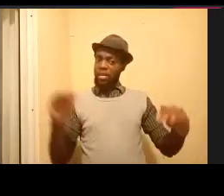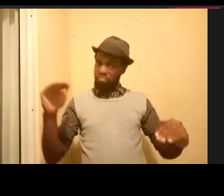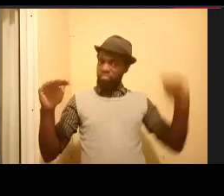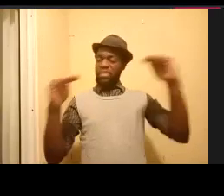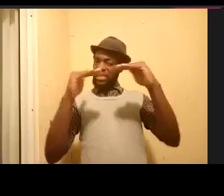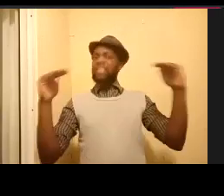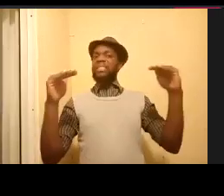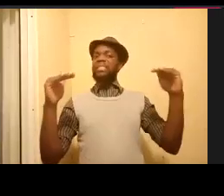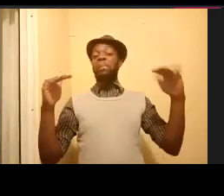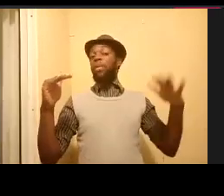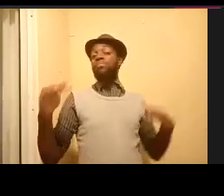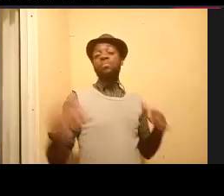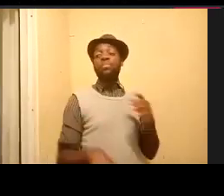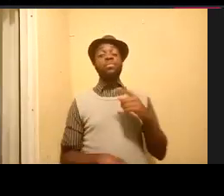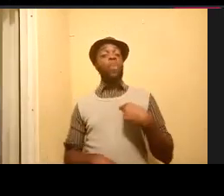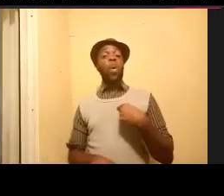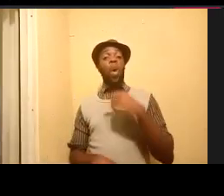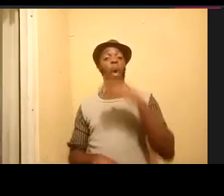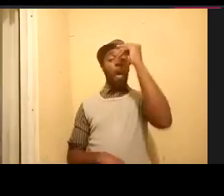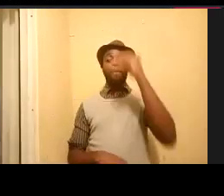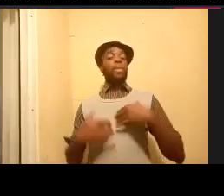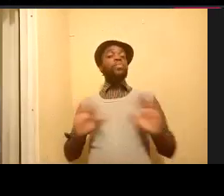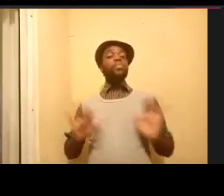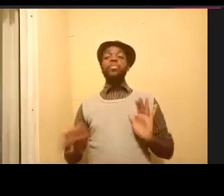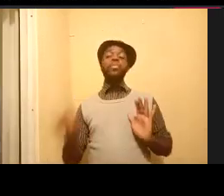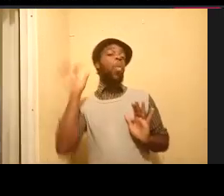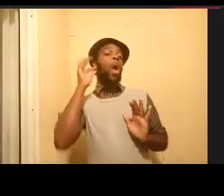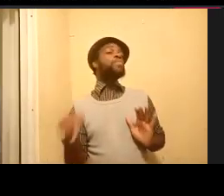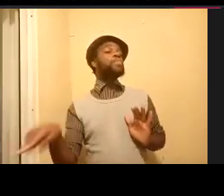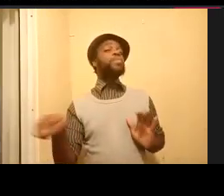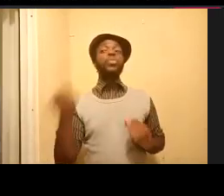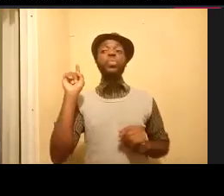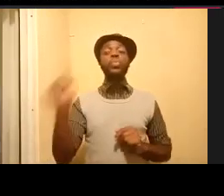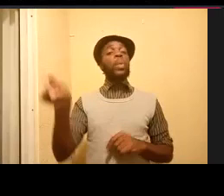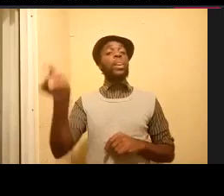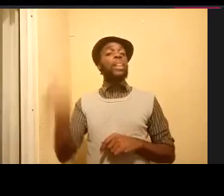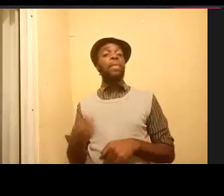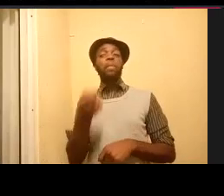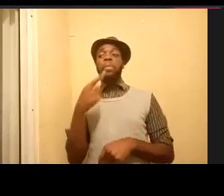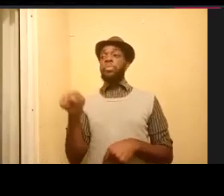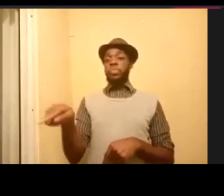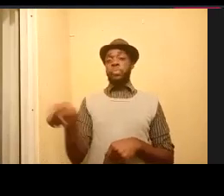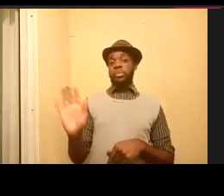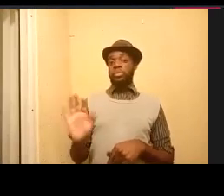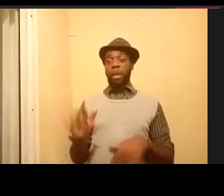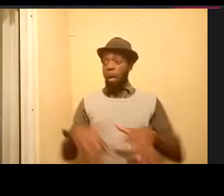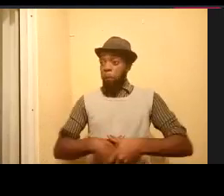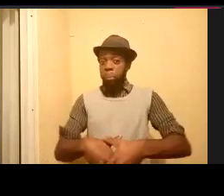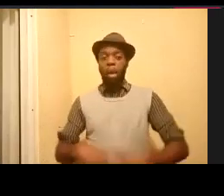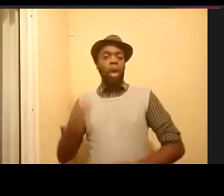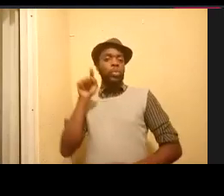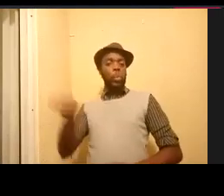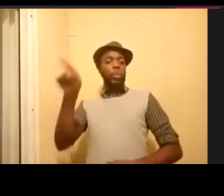del machismo, que solo la mujer debe usar. O sea, vos sos la que te tenés que cuidar, ¿verdad? Yo no.